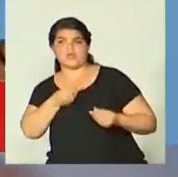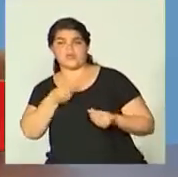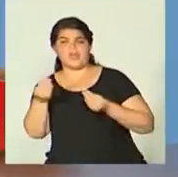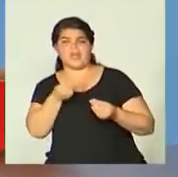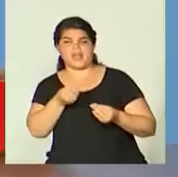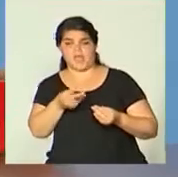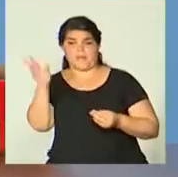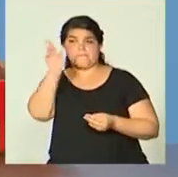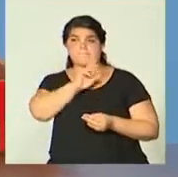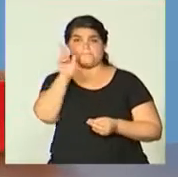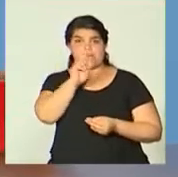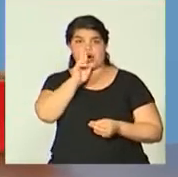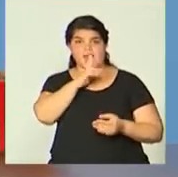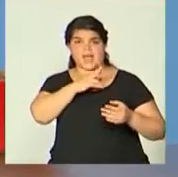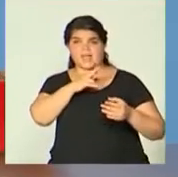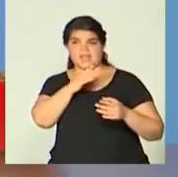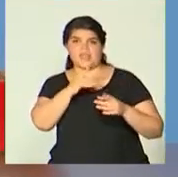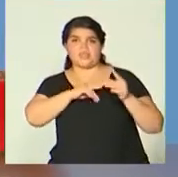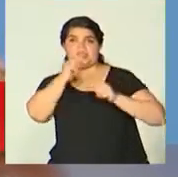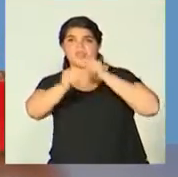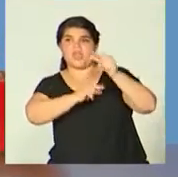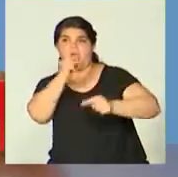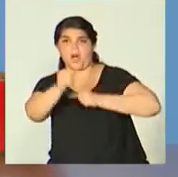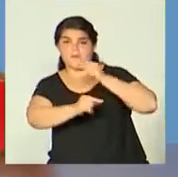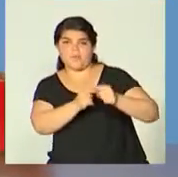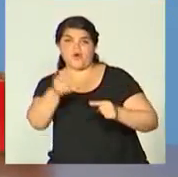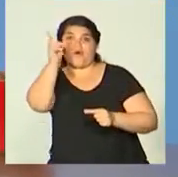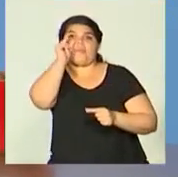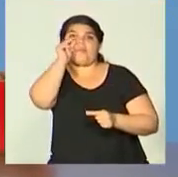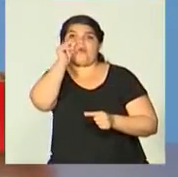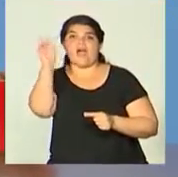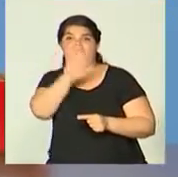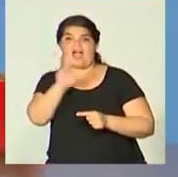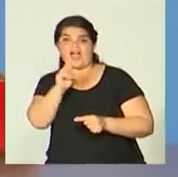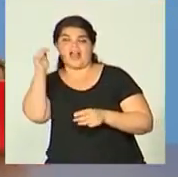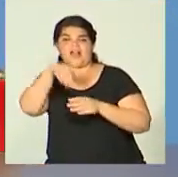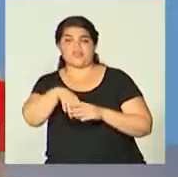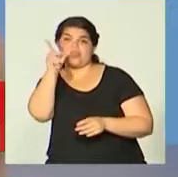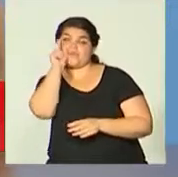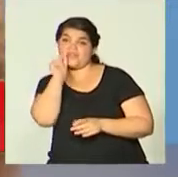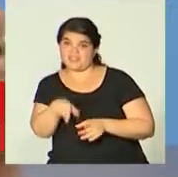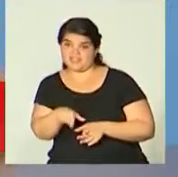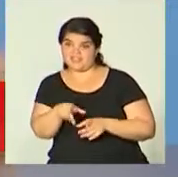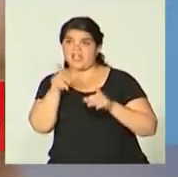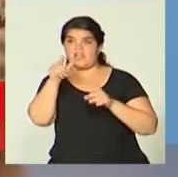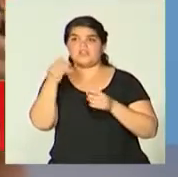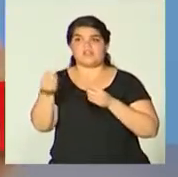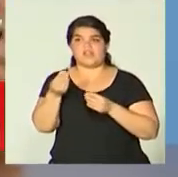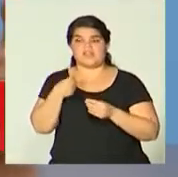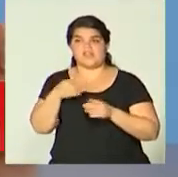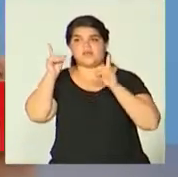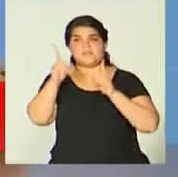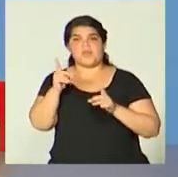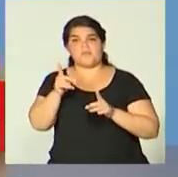protagónico de las mujeres como actoras políticas de participación y esto tomando digamos apropiándonos del